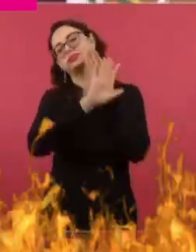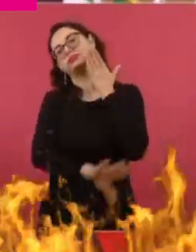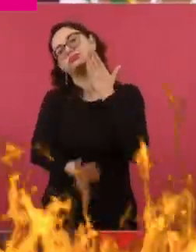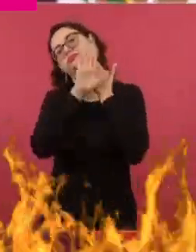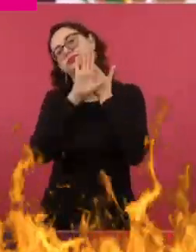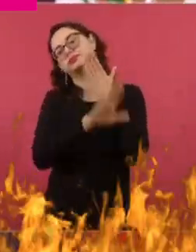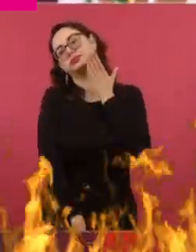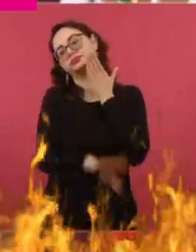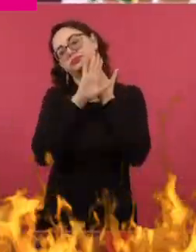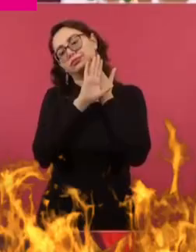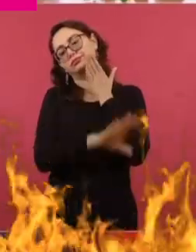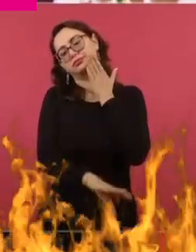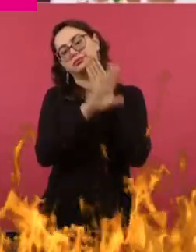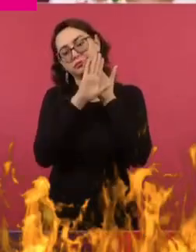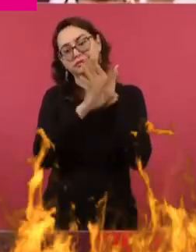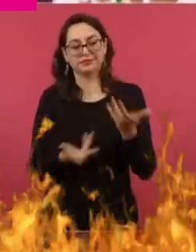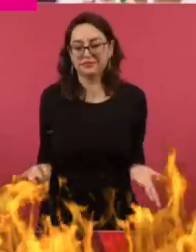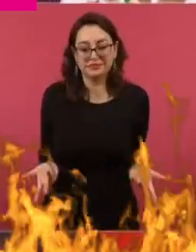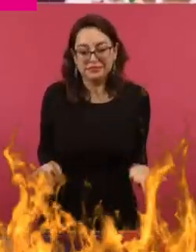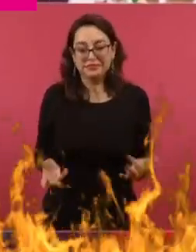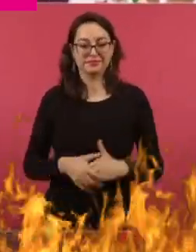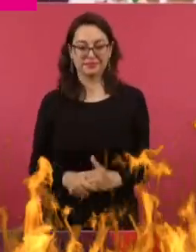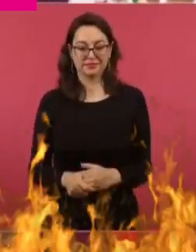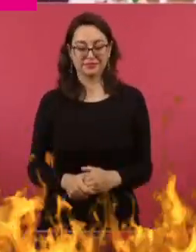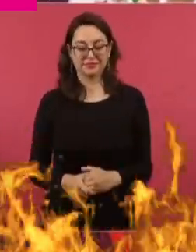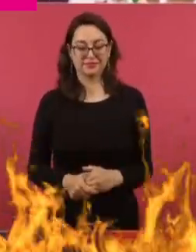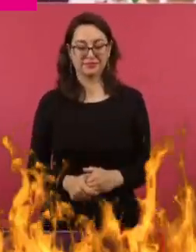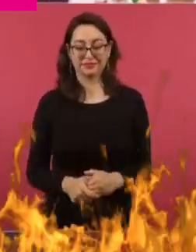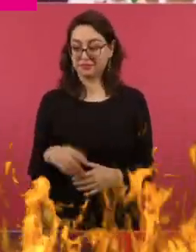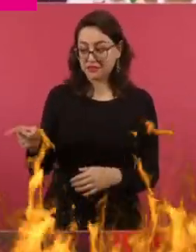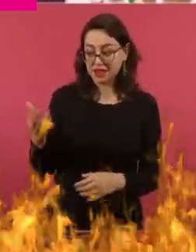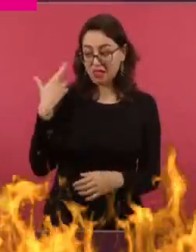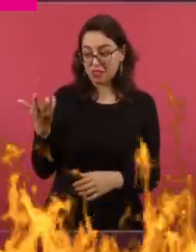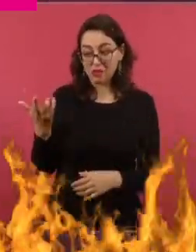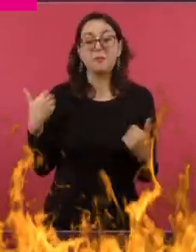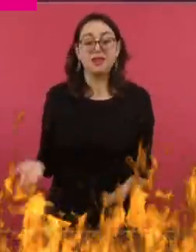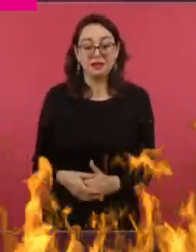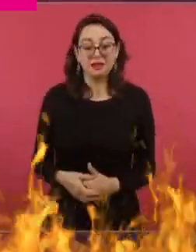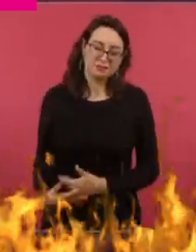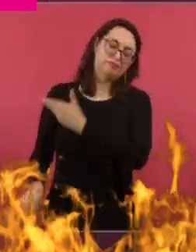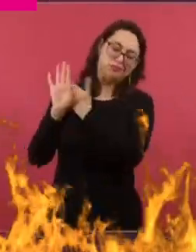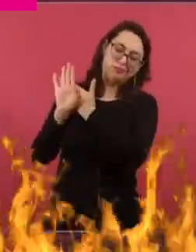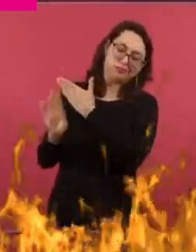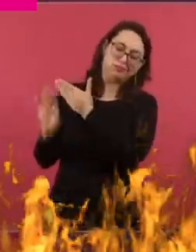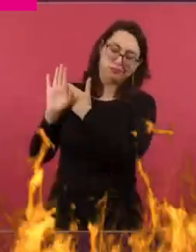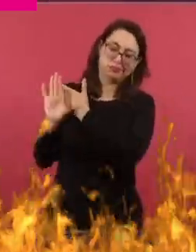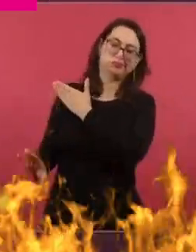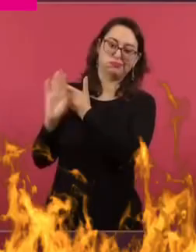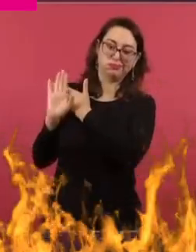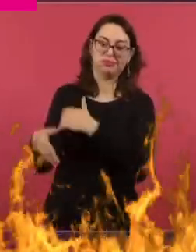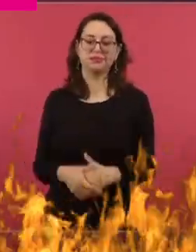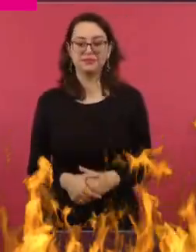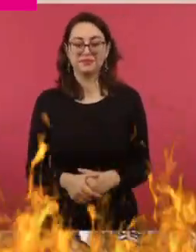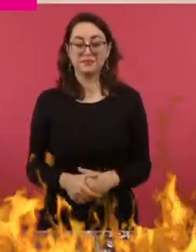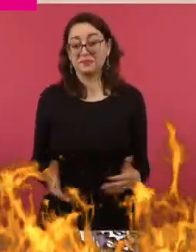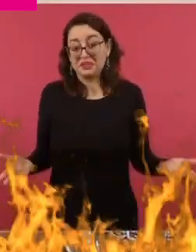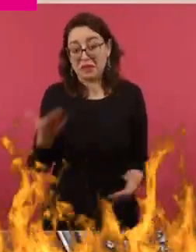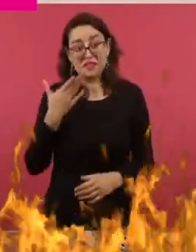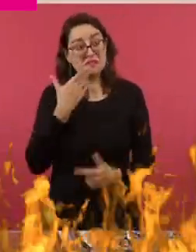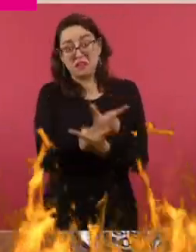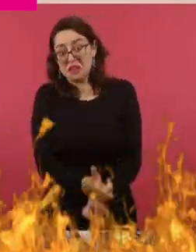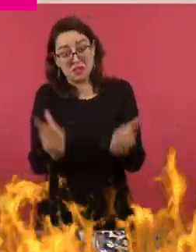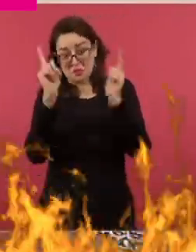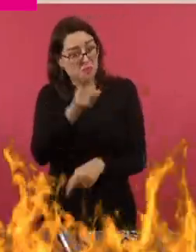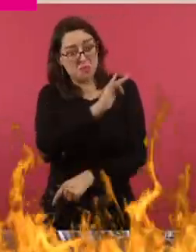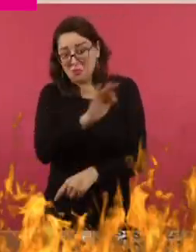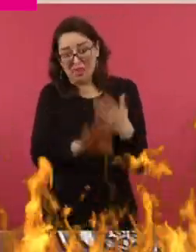Para atacarnos. ¿Para qué la llevaron a Fórmula? Para lo mismo. Pero es libre y